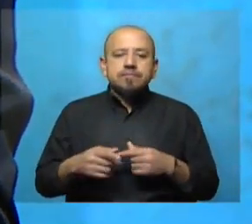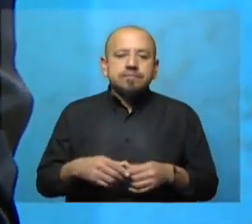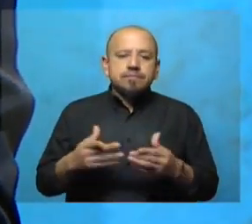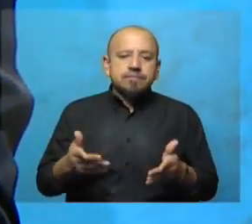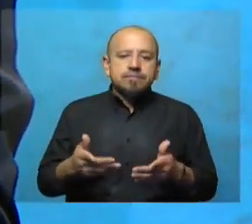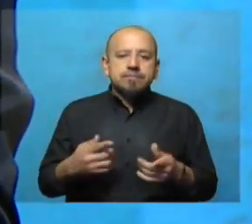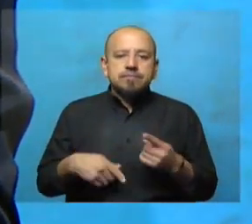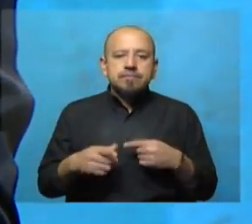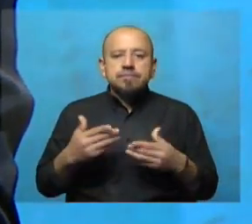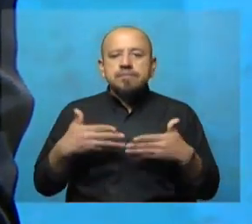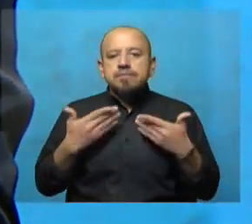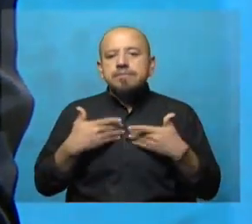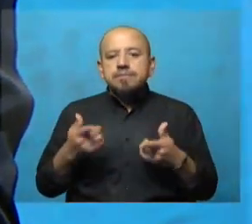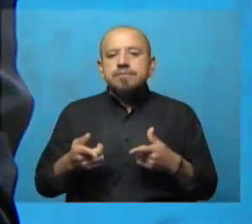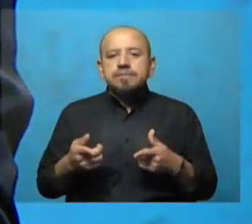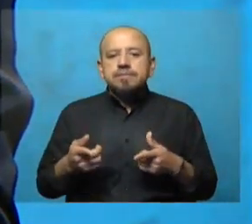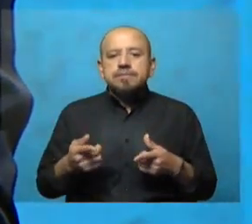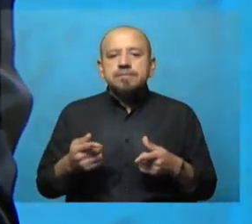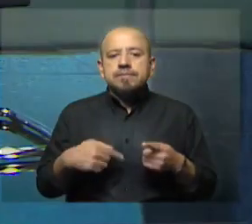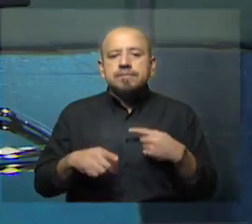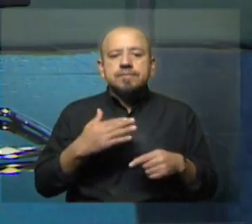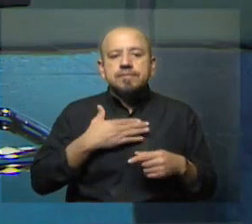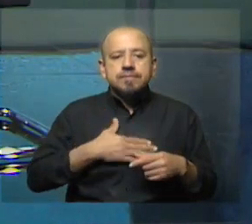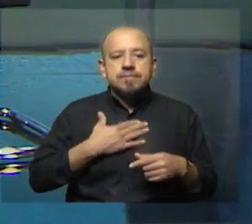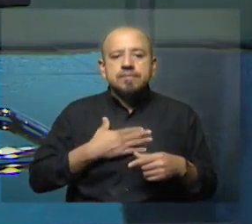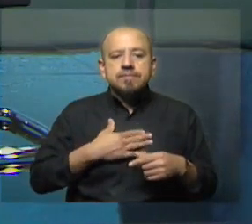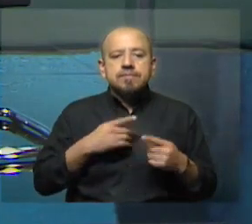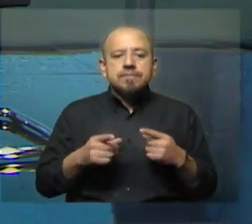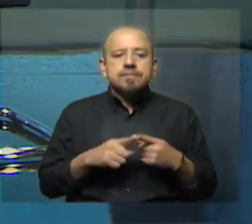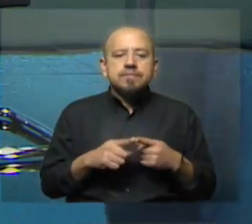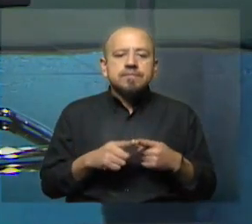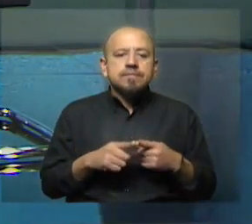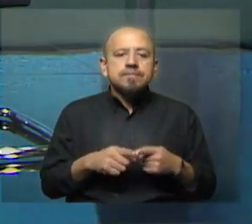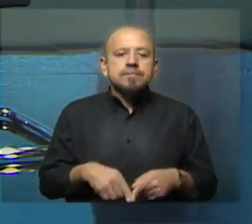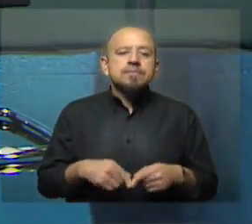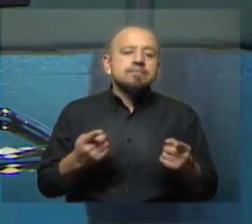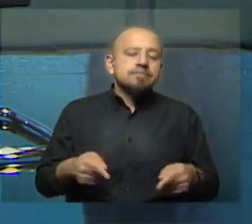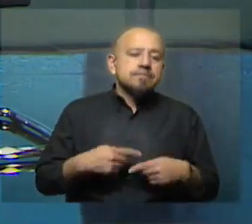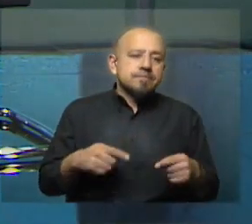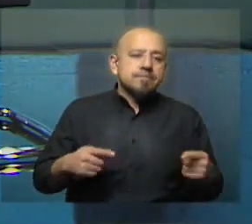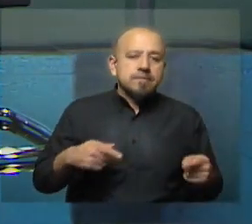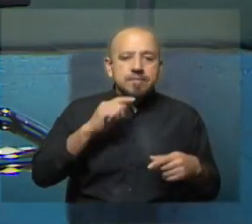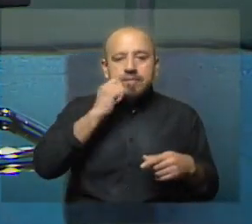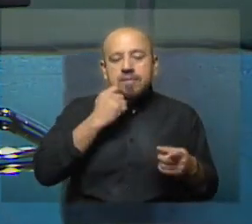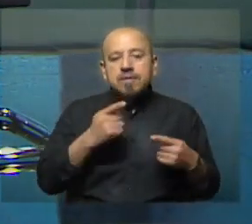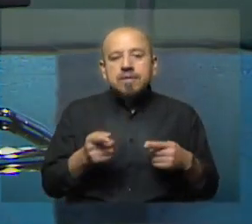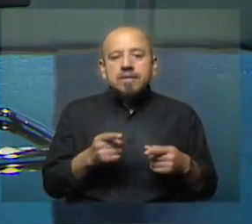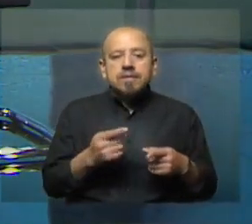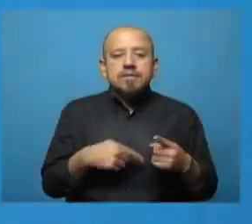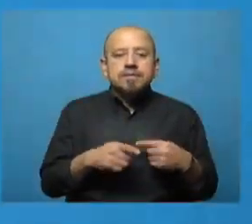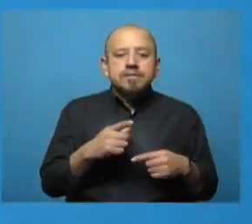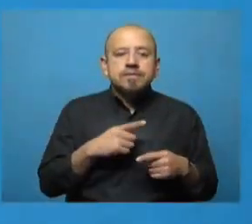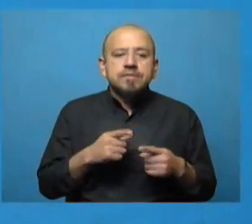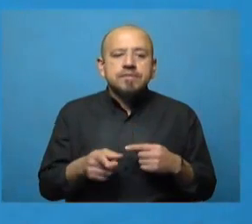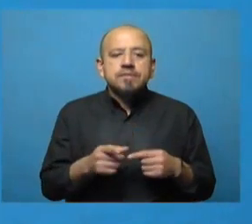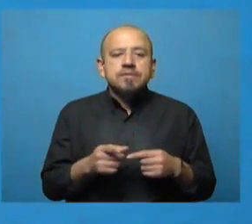recibía con con alegría porque Bueno es un placer hacerlo y bueno yo la cosa linda que pasan en la vida Que bueno uno se va